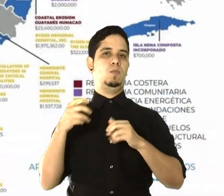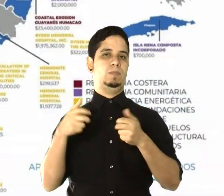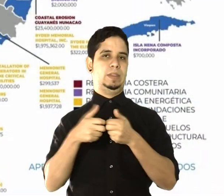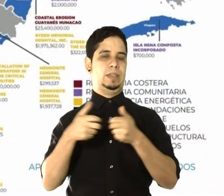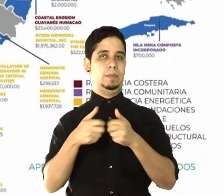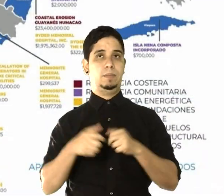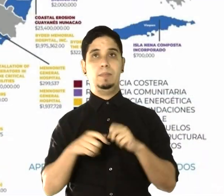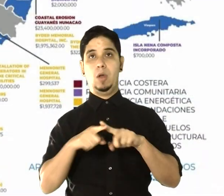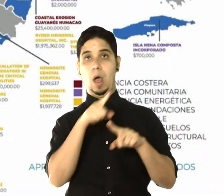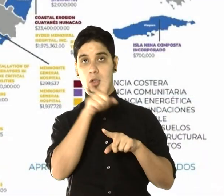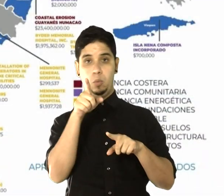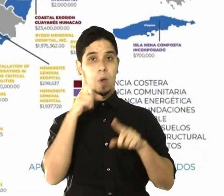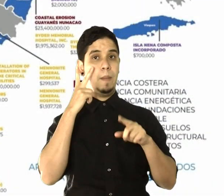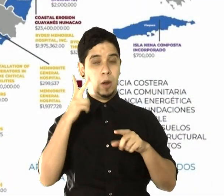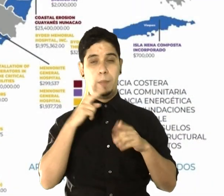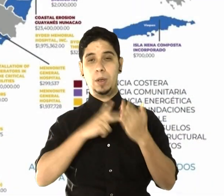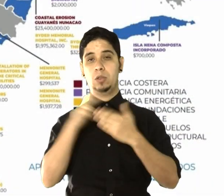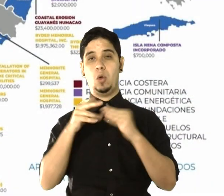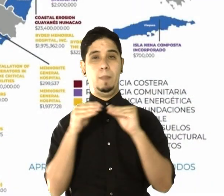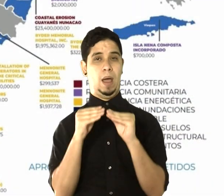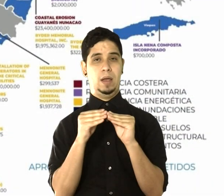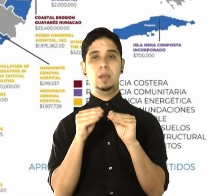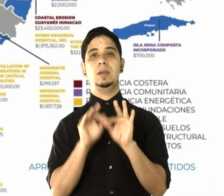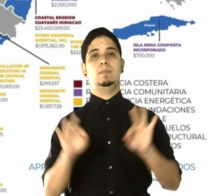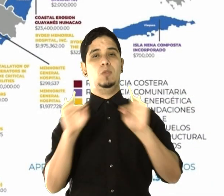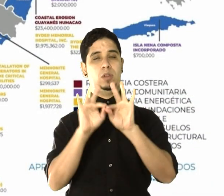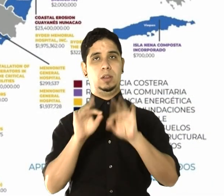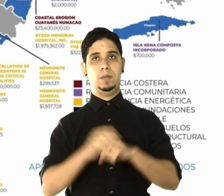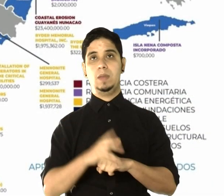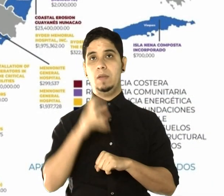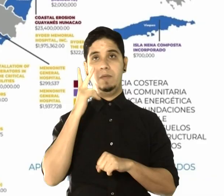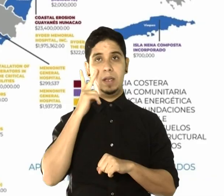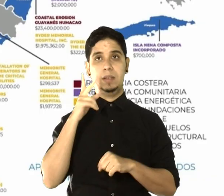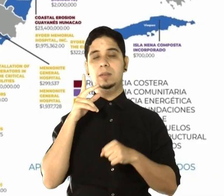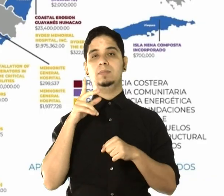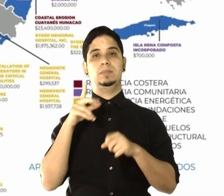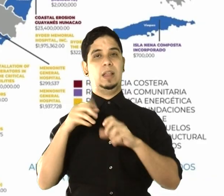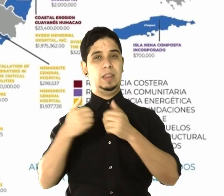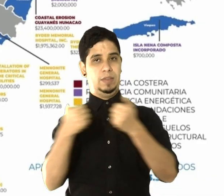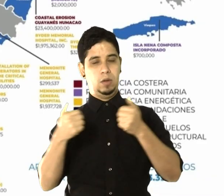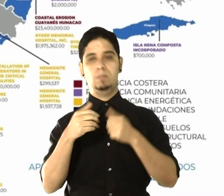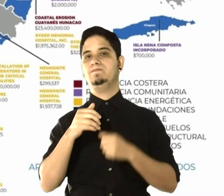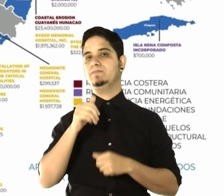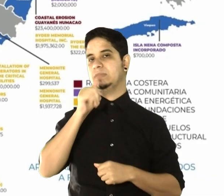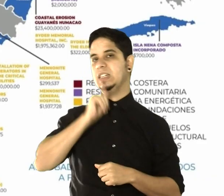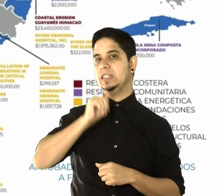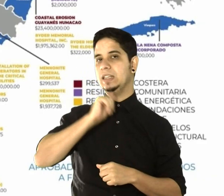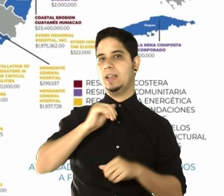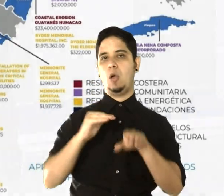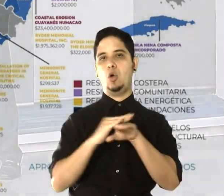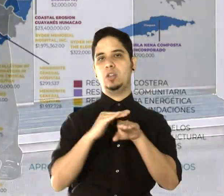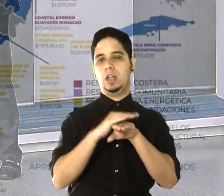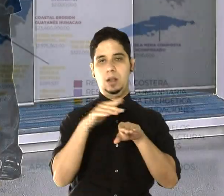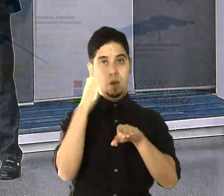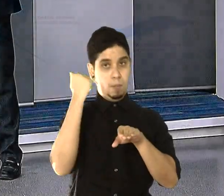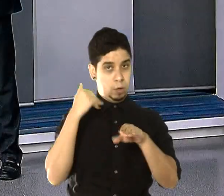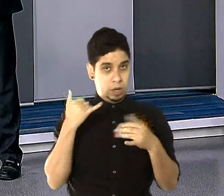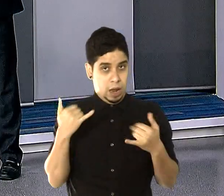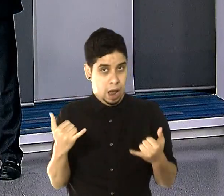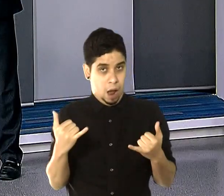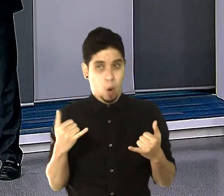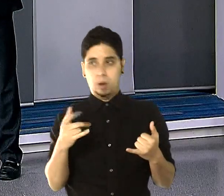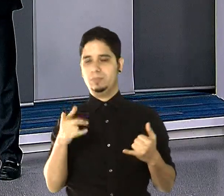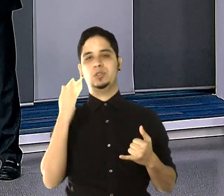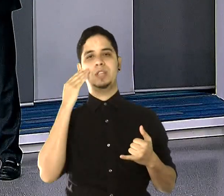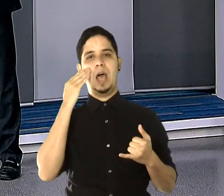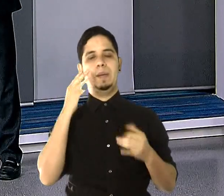municipio y como puedes ver están distribuidos. Si es resiliencia costera, ahora con la situación del cambio climático hay que invertir en resiliencia